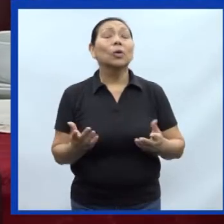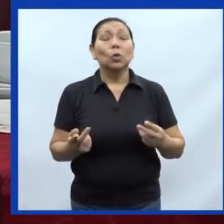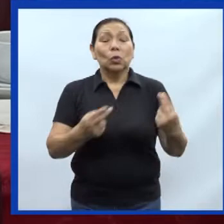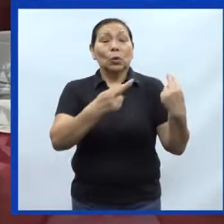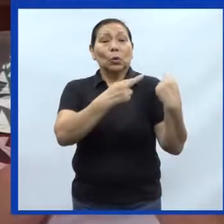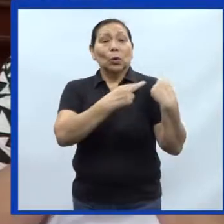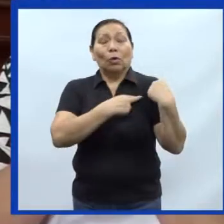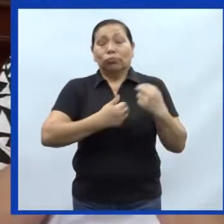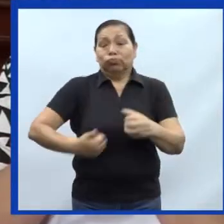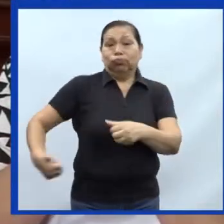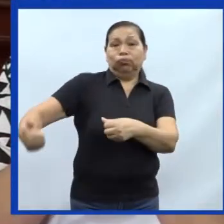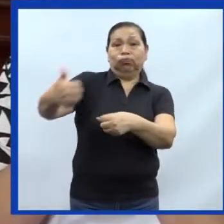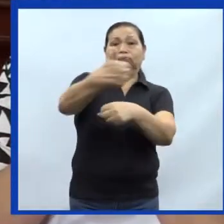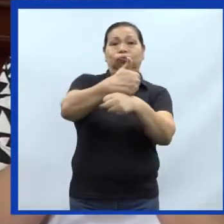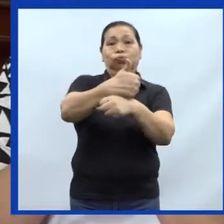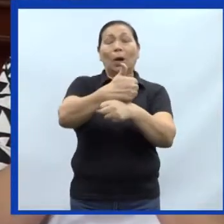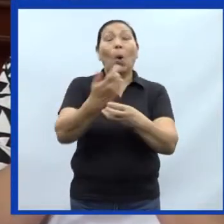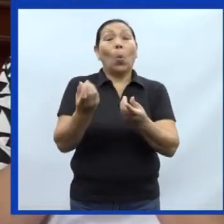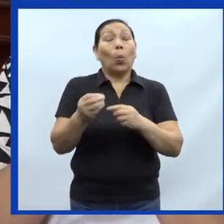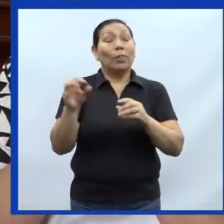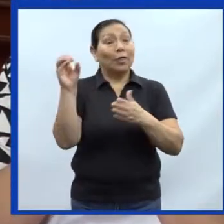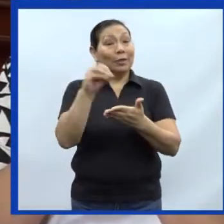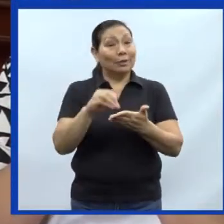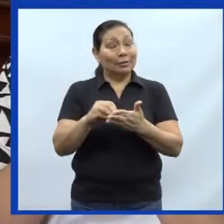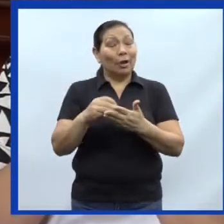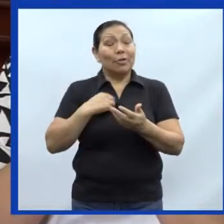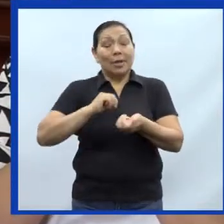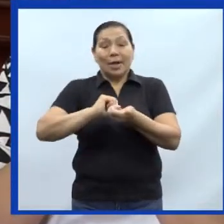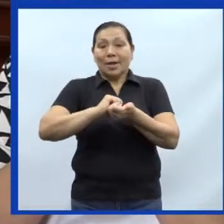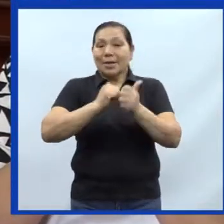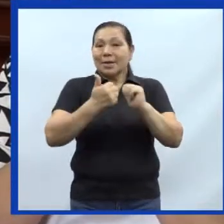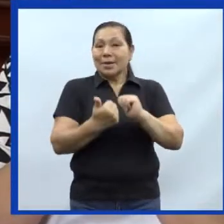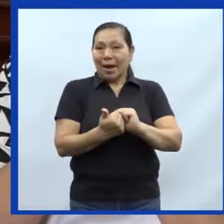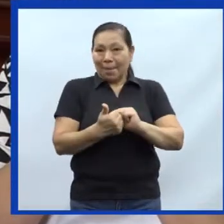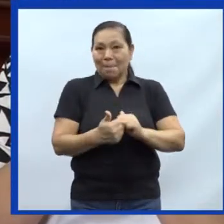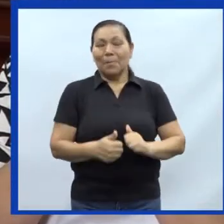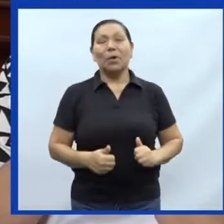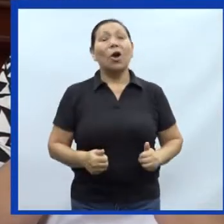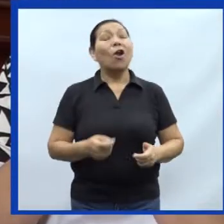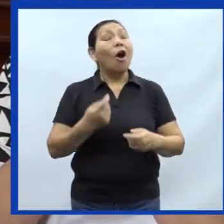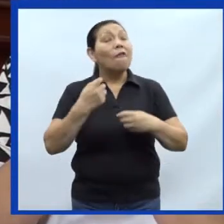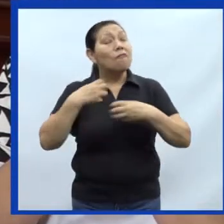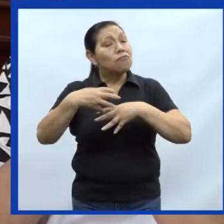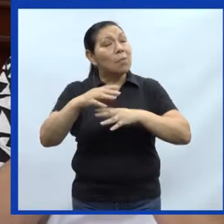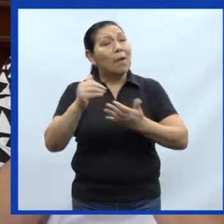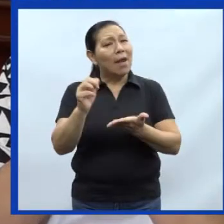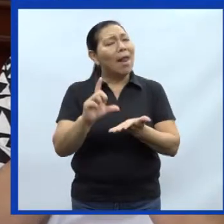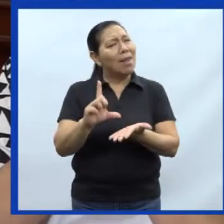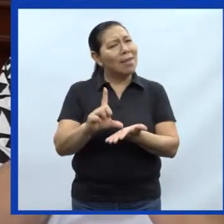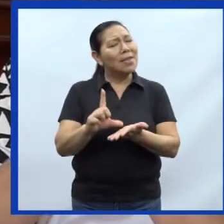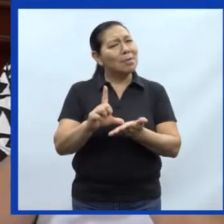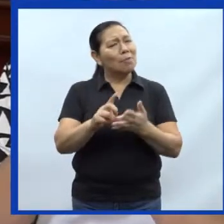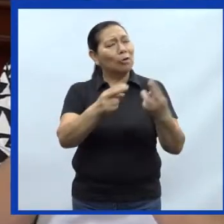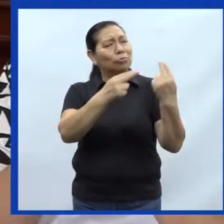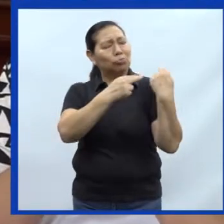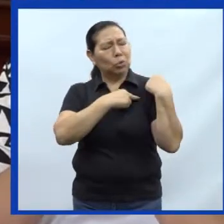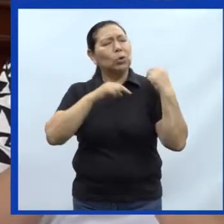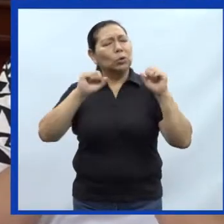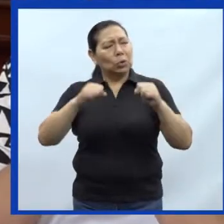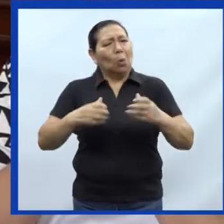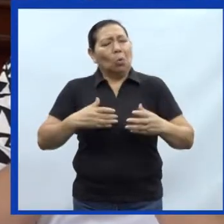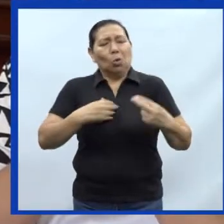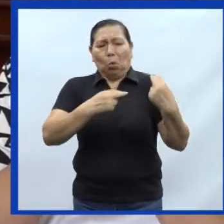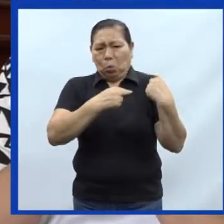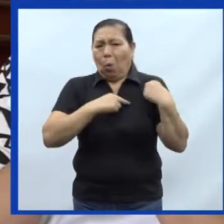un reto. Un día cuando se me ofreció la oportunidad de transformar la movilidad en Lima, asumí el reto de